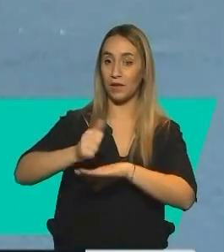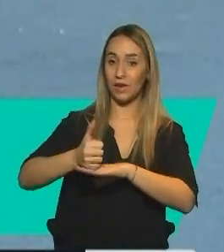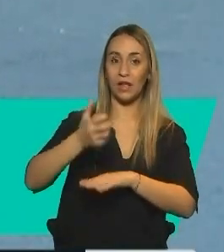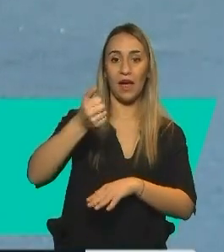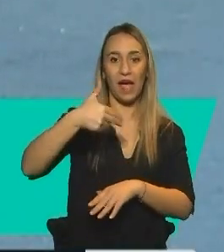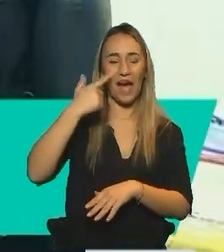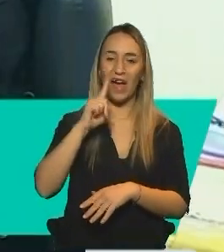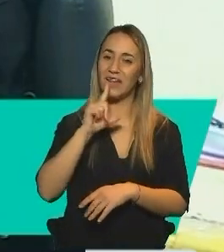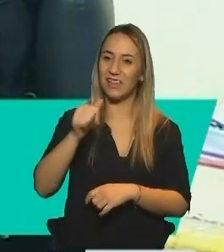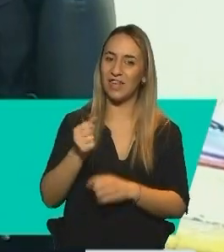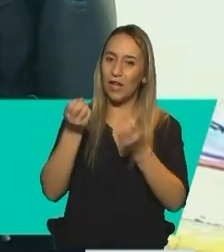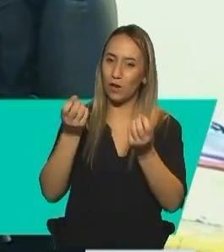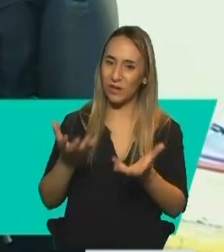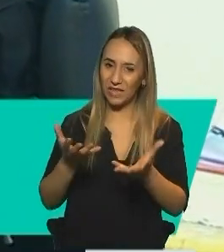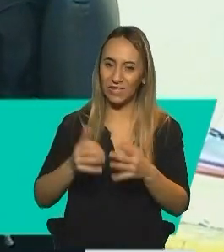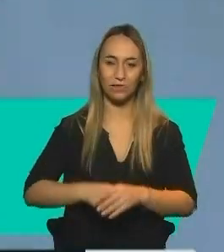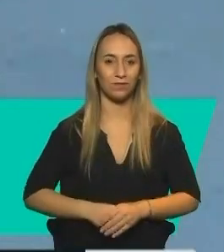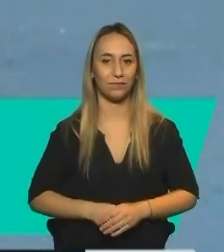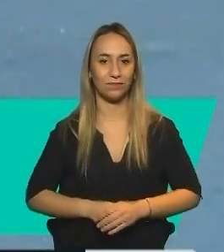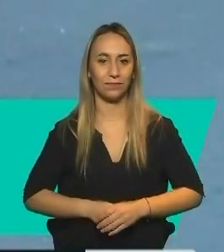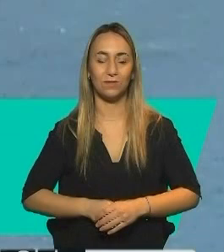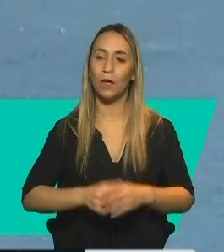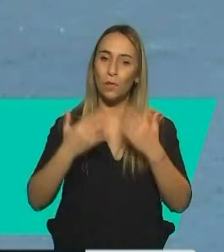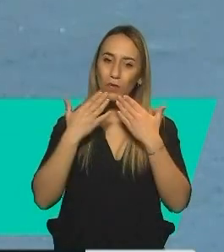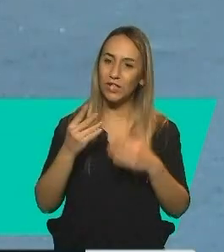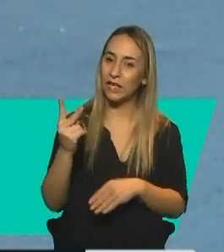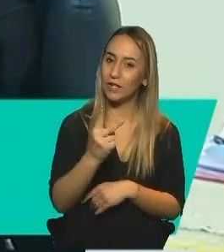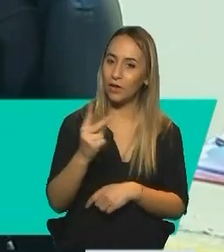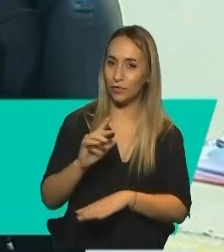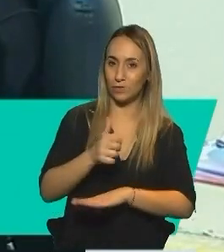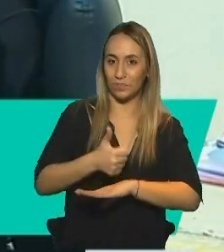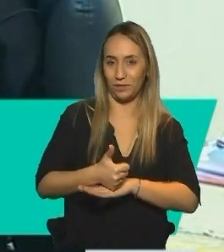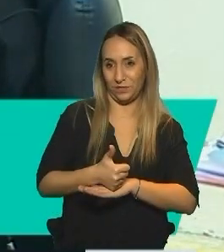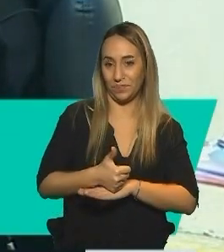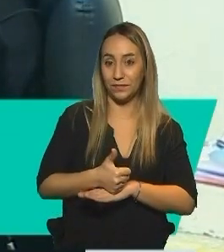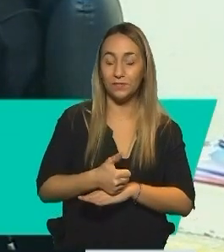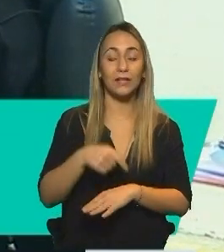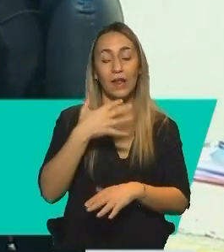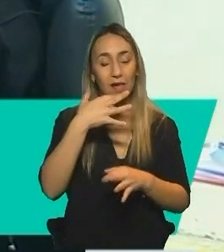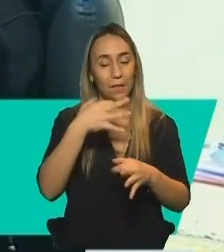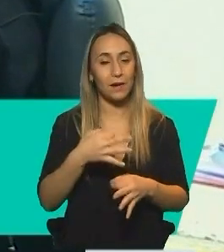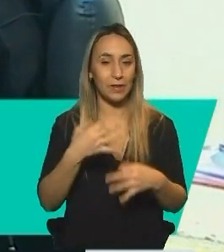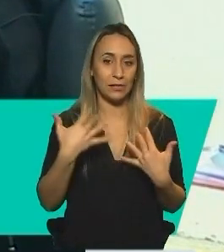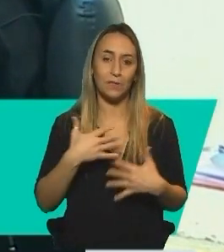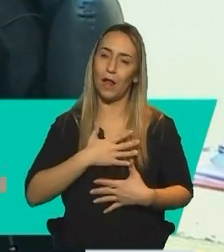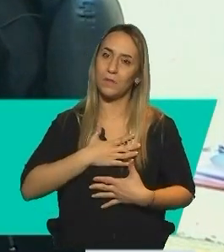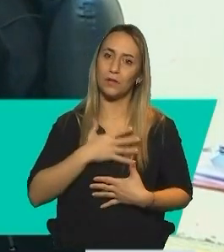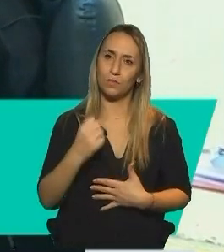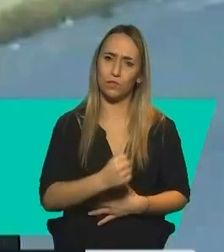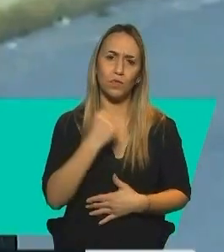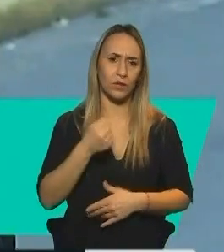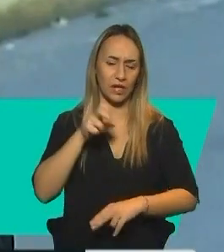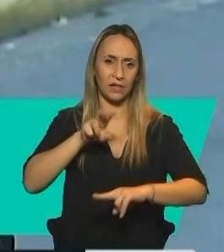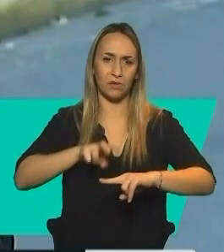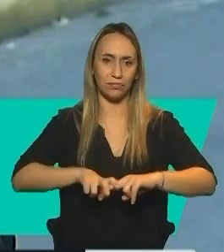Weinstein, sobreviviente. ¿Cómo estás, Anita? Hola. Bueno, muchas gracias por estar con nosotros. Sí, es aquí en este muy día. Importante para mí estar acá. Es muy